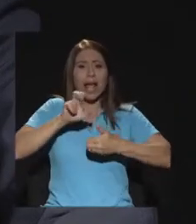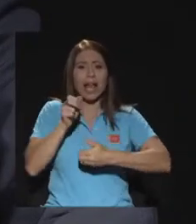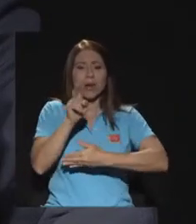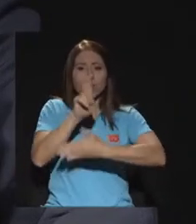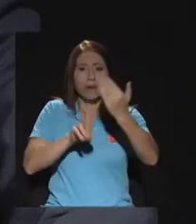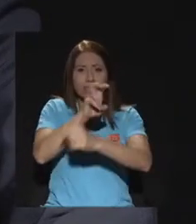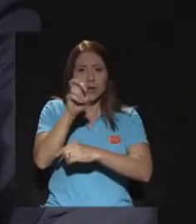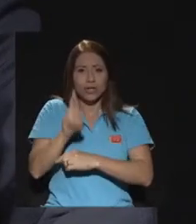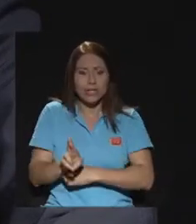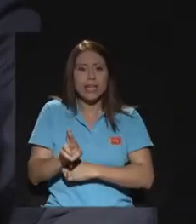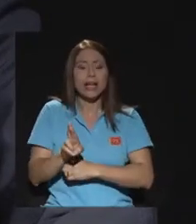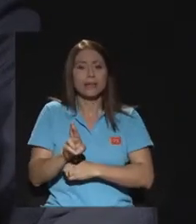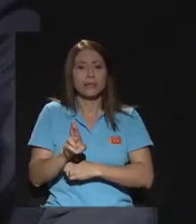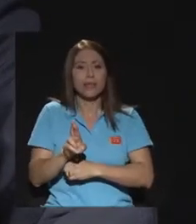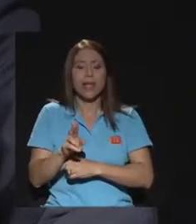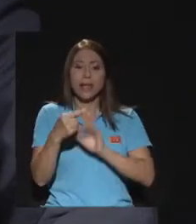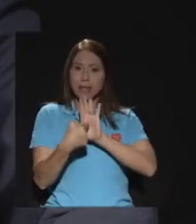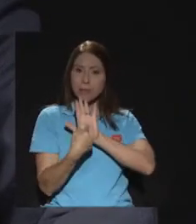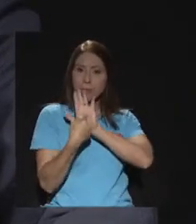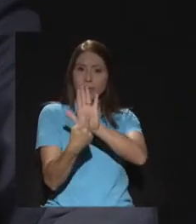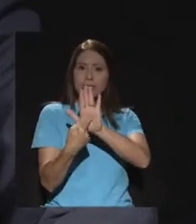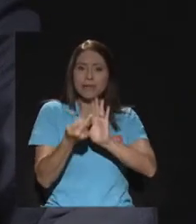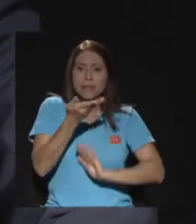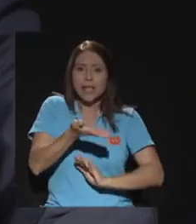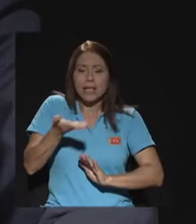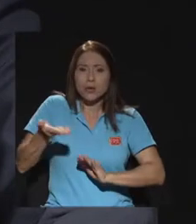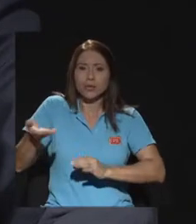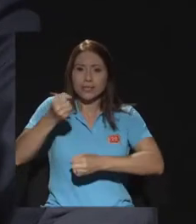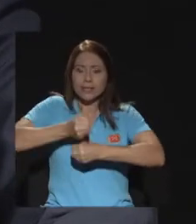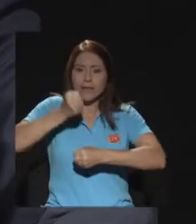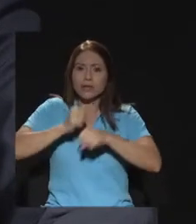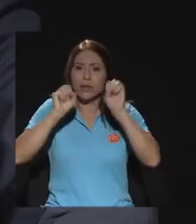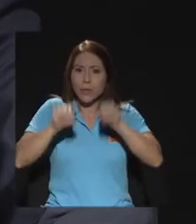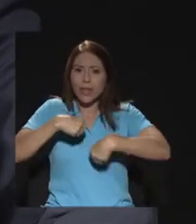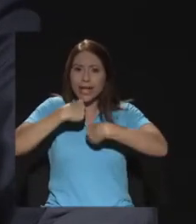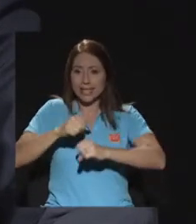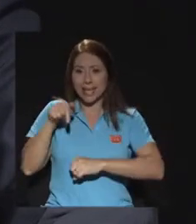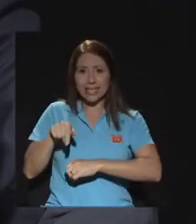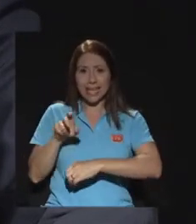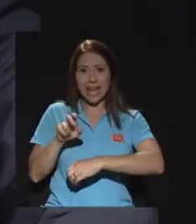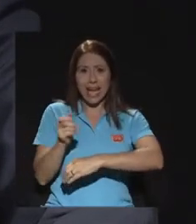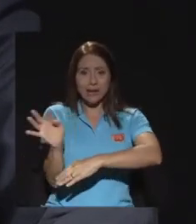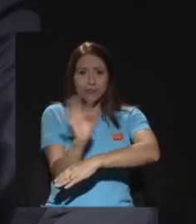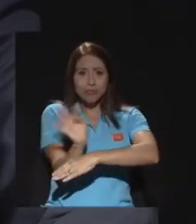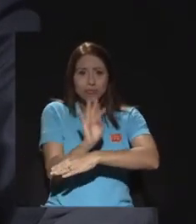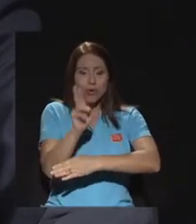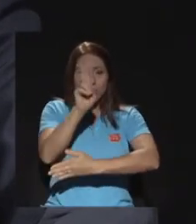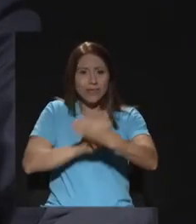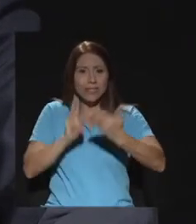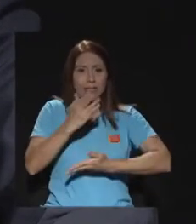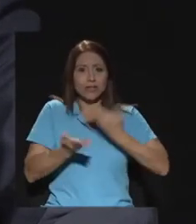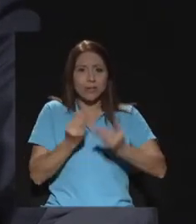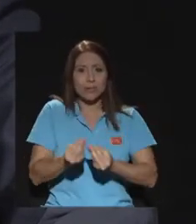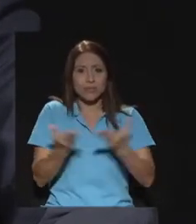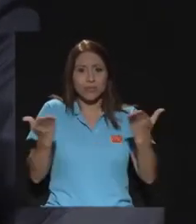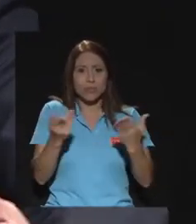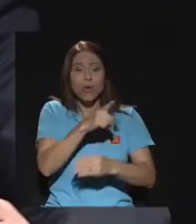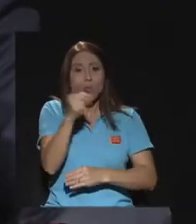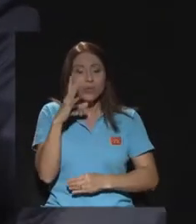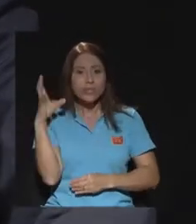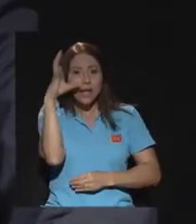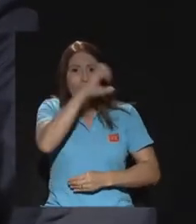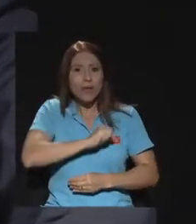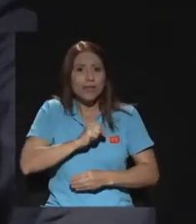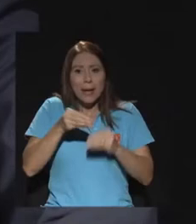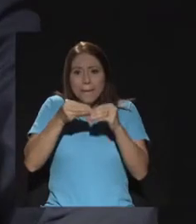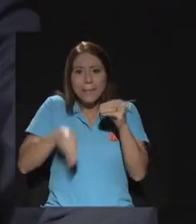Rica, que demuestra que las cosas se pueden hacer en este canal, un canal universitario de servicio público, que si ustedes se dan cuenta, en menos